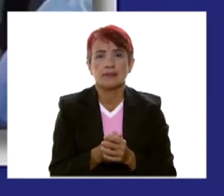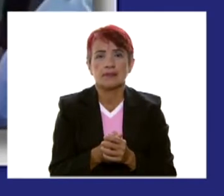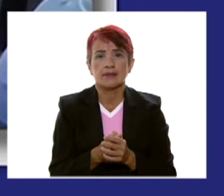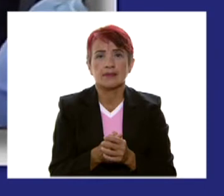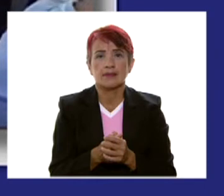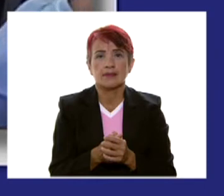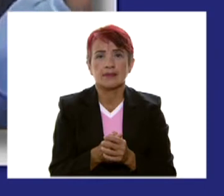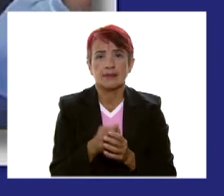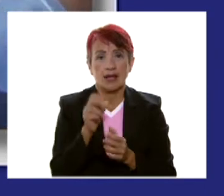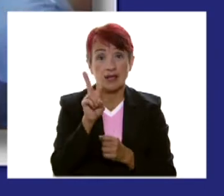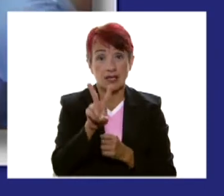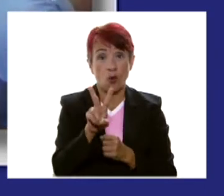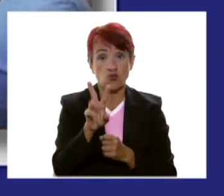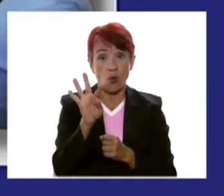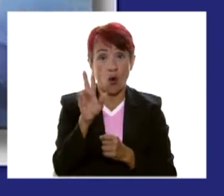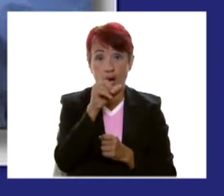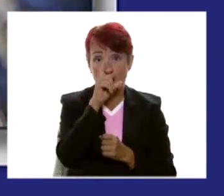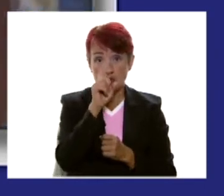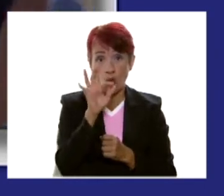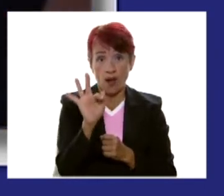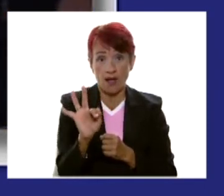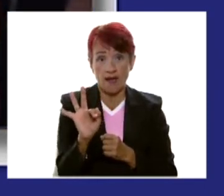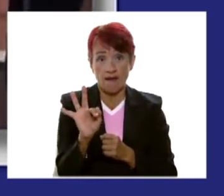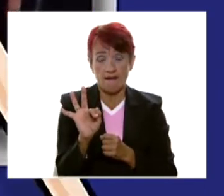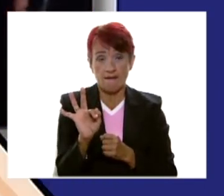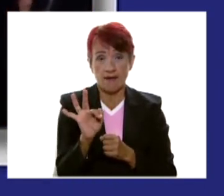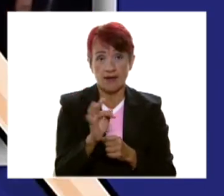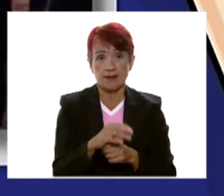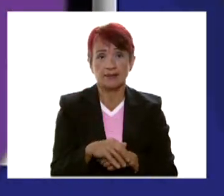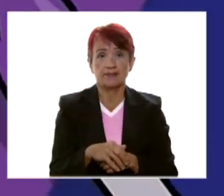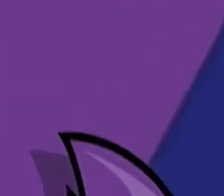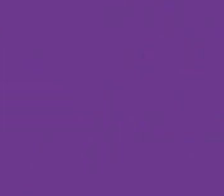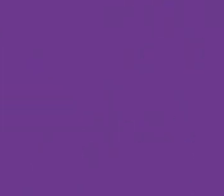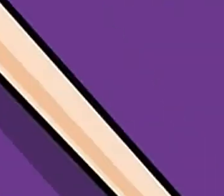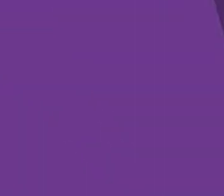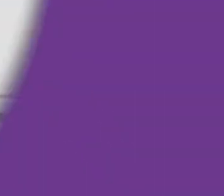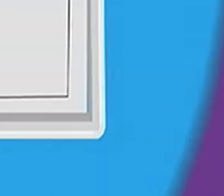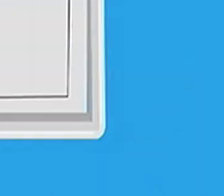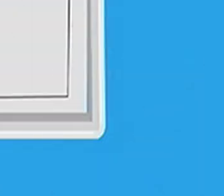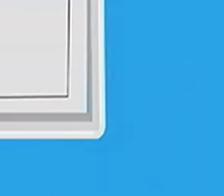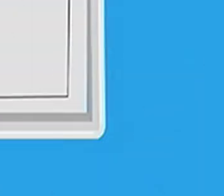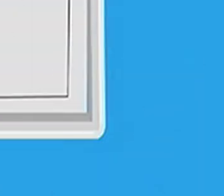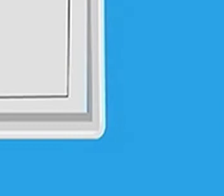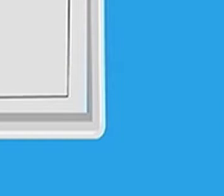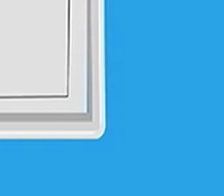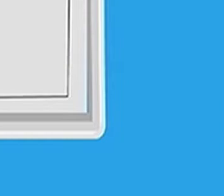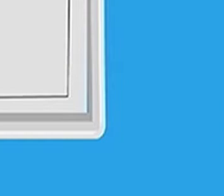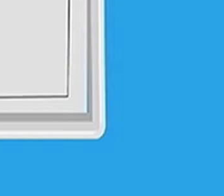Soy de segundo F y mi juego se llama Chupada y Pequeño Juego.